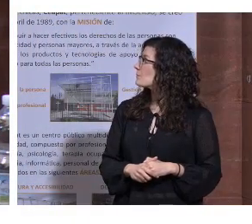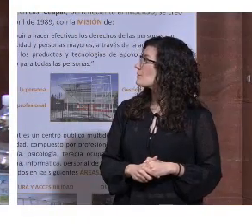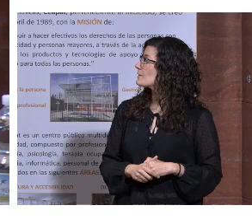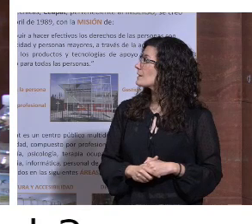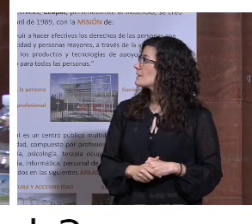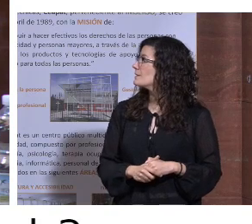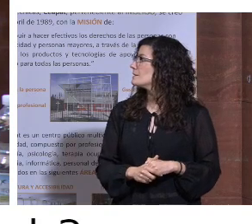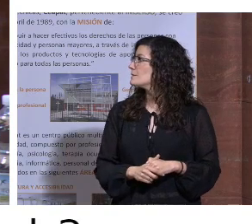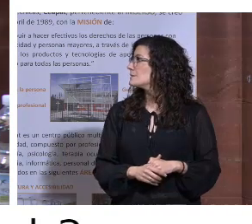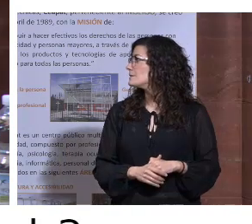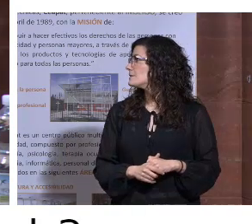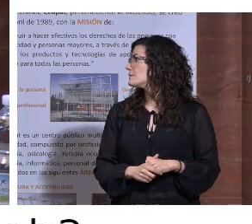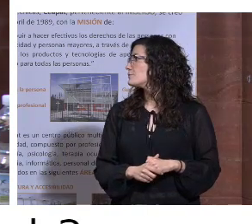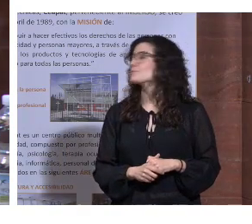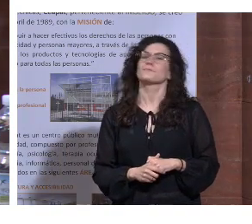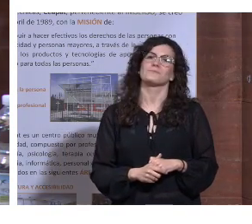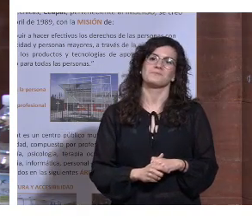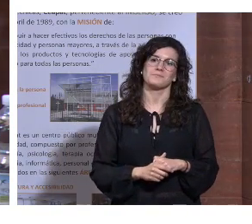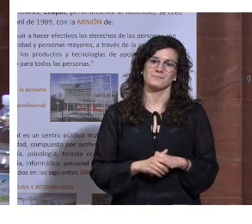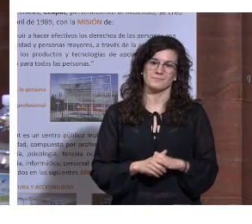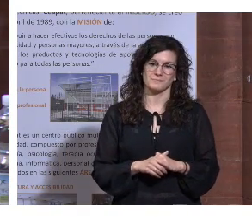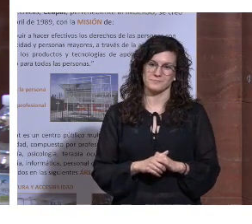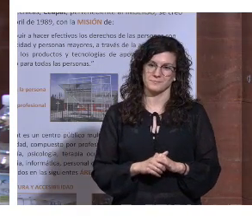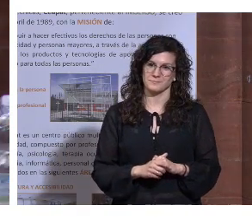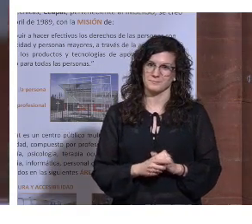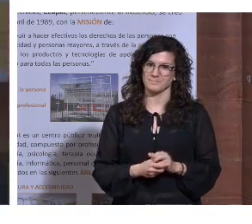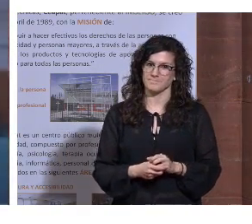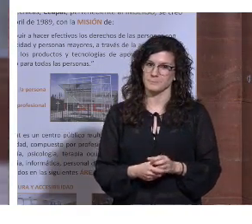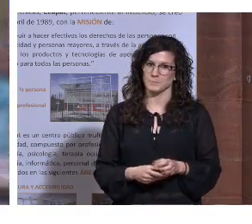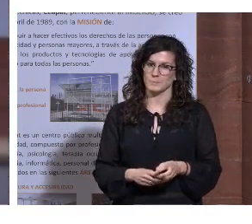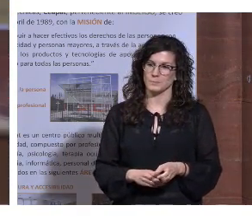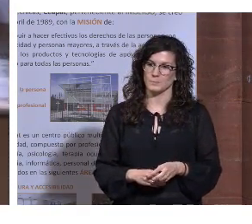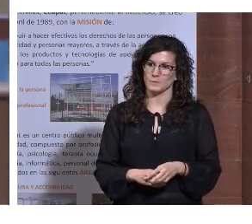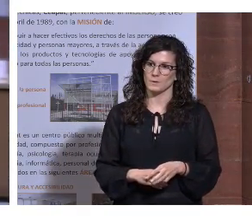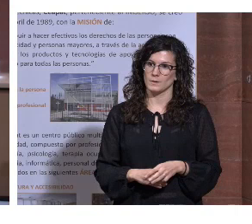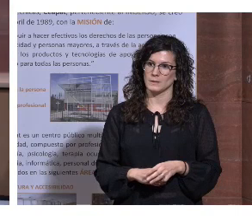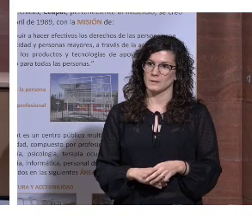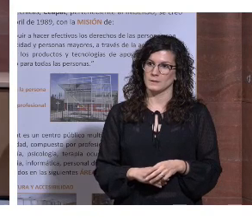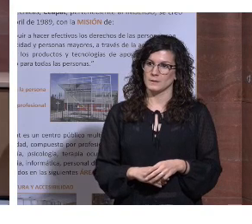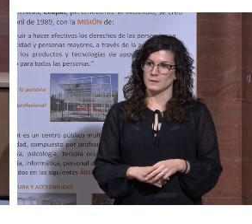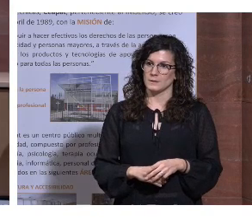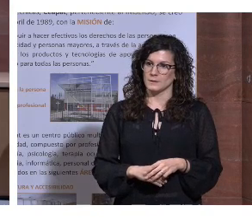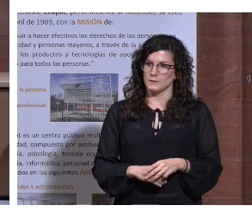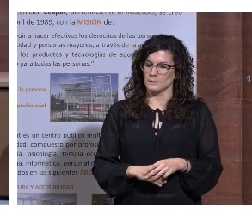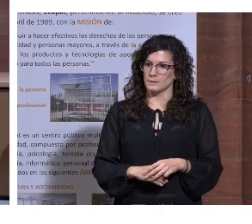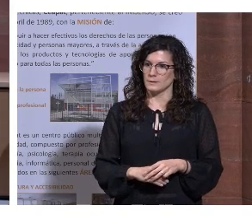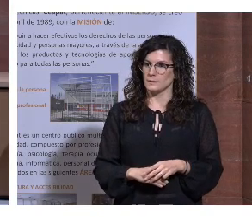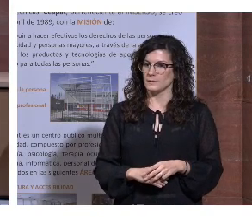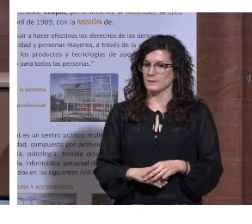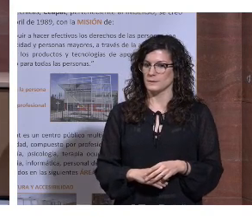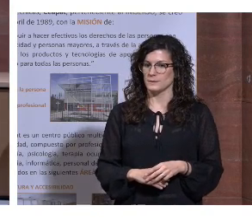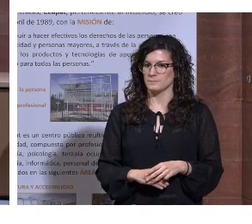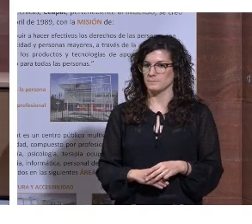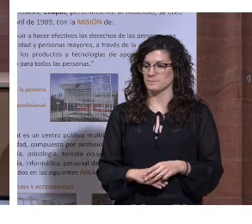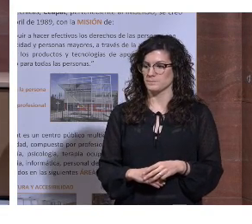No. Salimos nosotras. No. Tiene que verse en la forma esa que se ha visto. Bueno, lo intentamos ahora. No, eso tenía que ver en